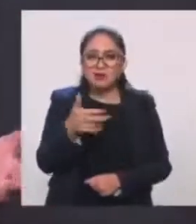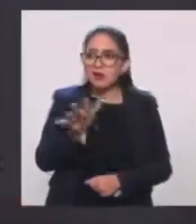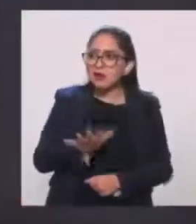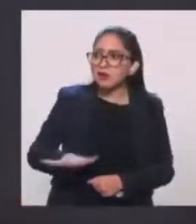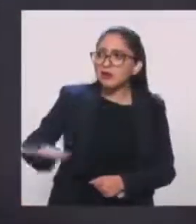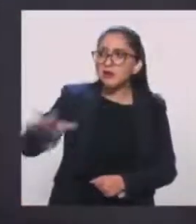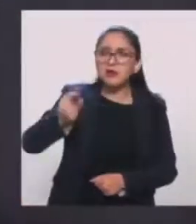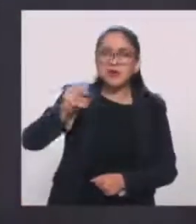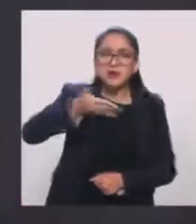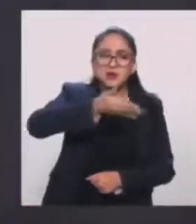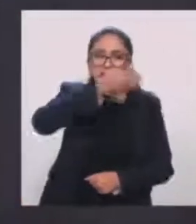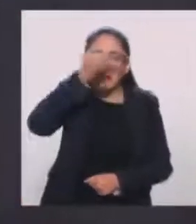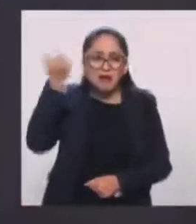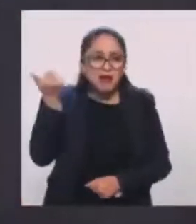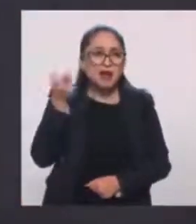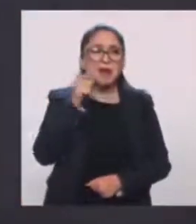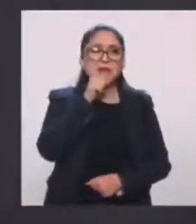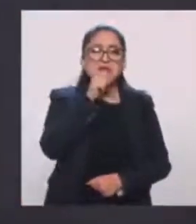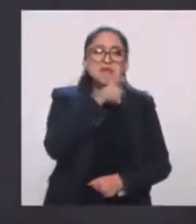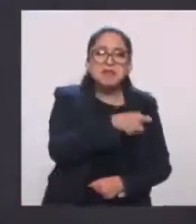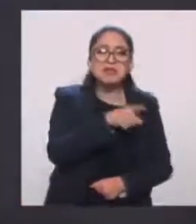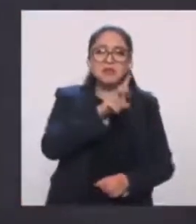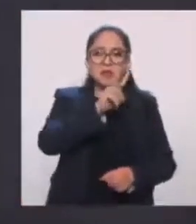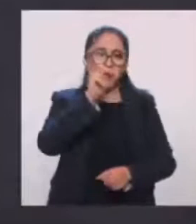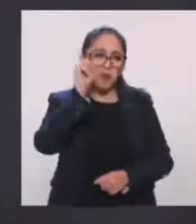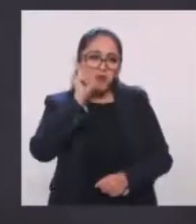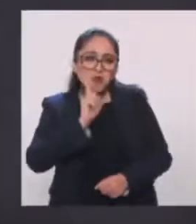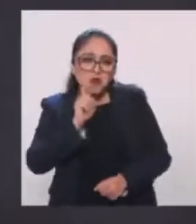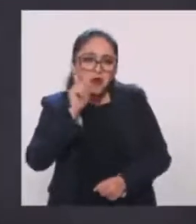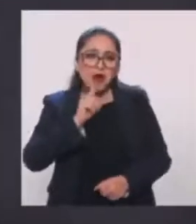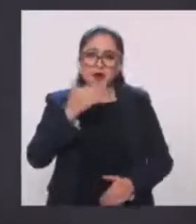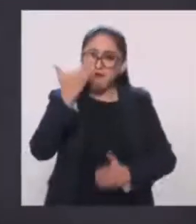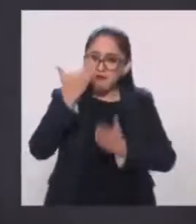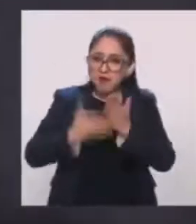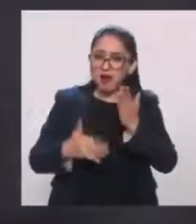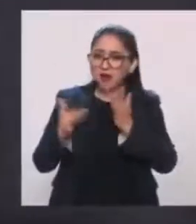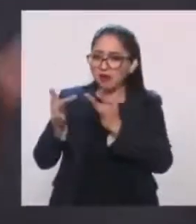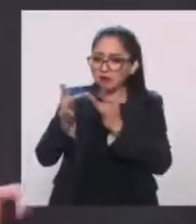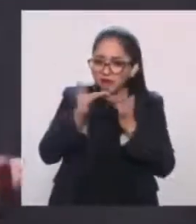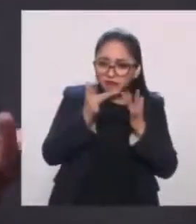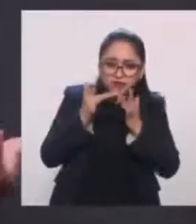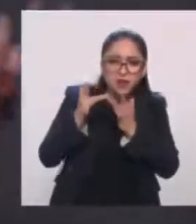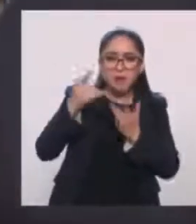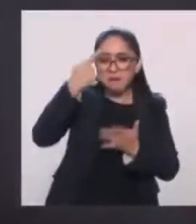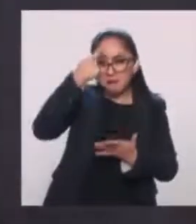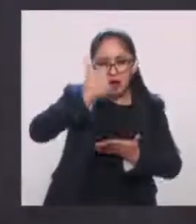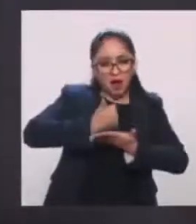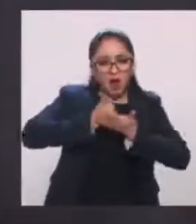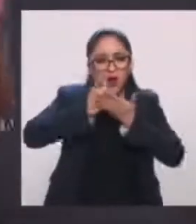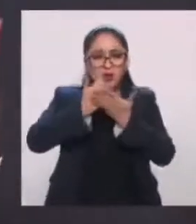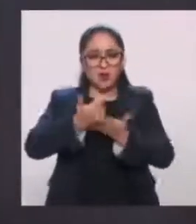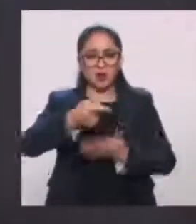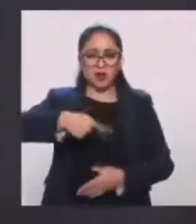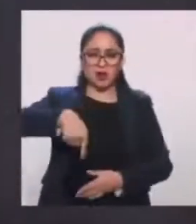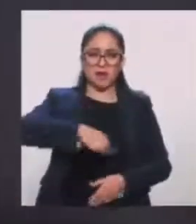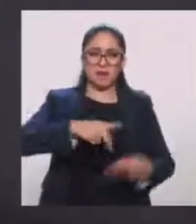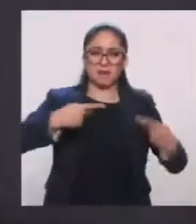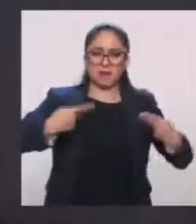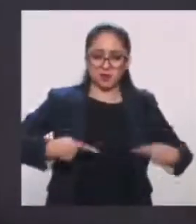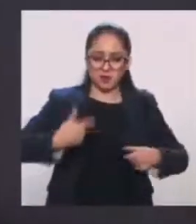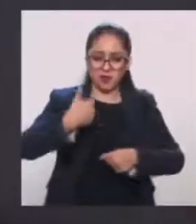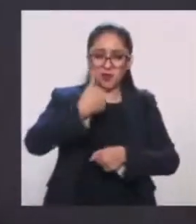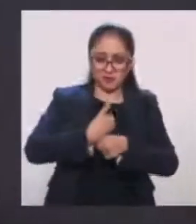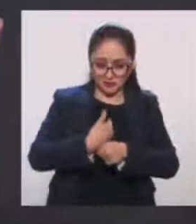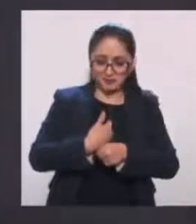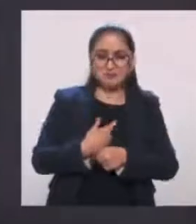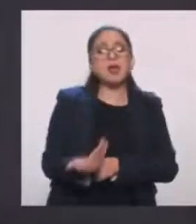en mujeres, y no había redes de apoyo para pacientes. ¿Qué ocurre después cuando ya un poco nos